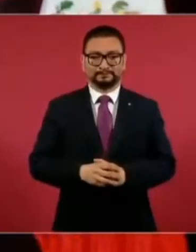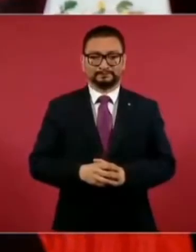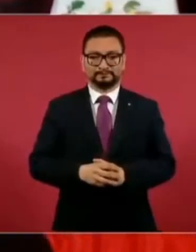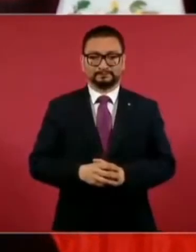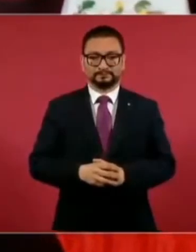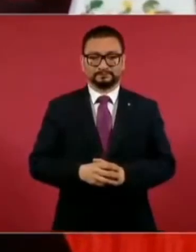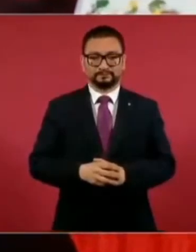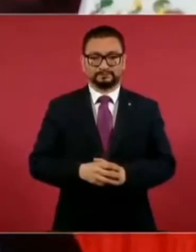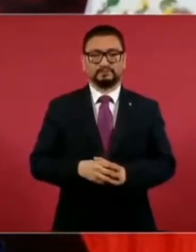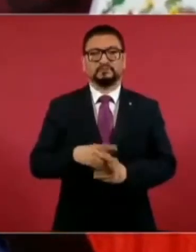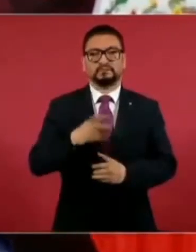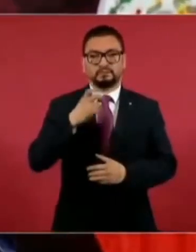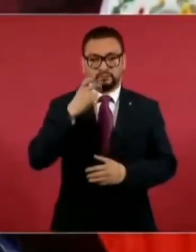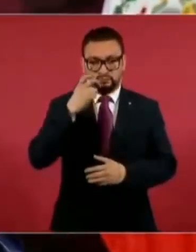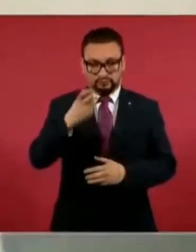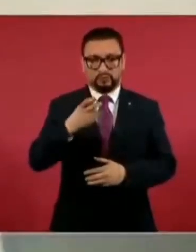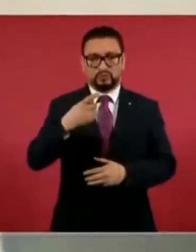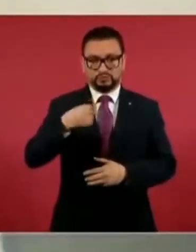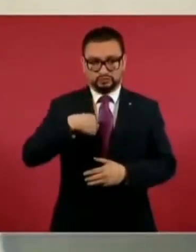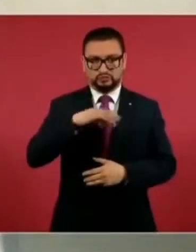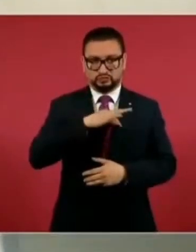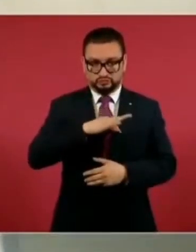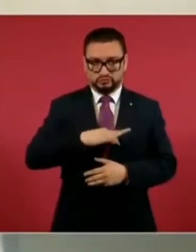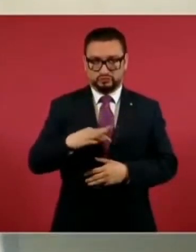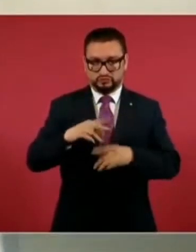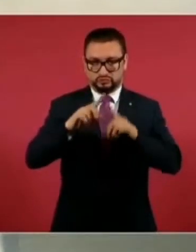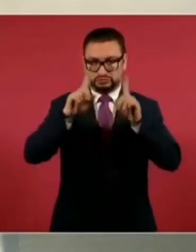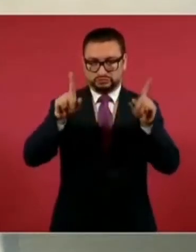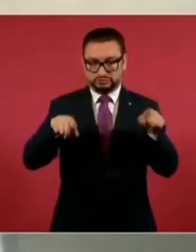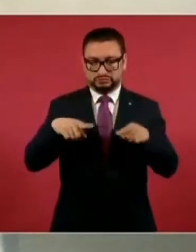por eso puedo sacar el pañuelo blanco.